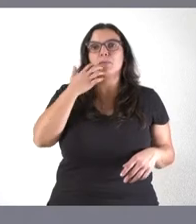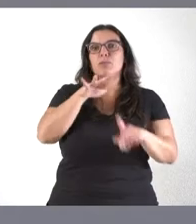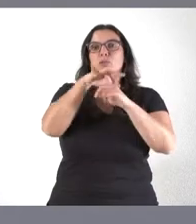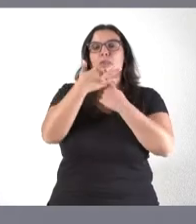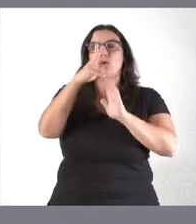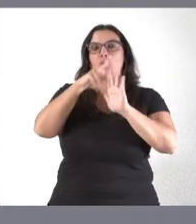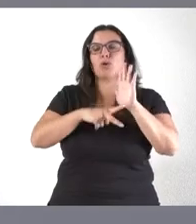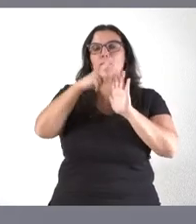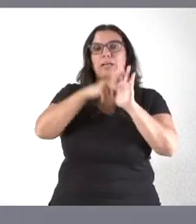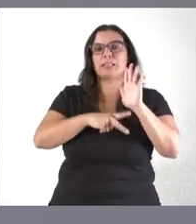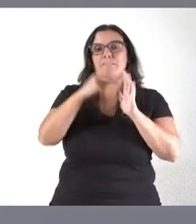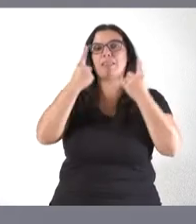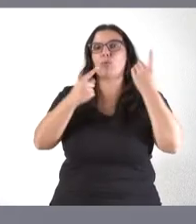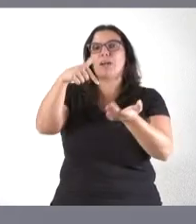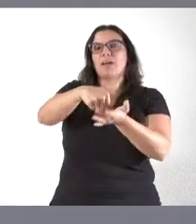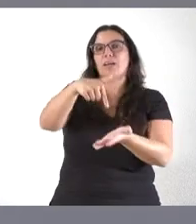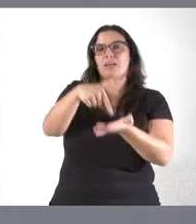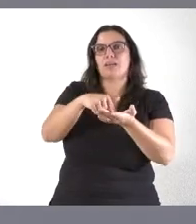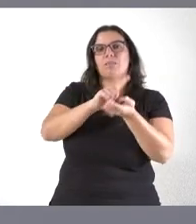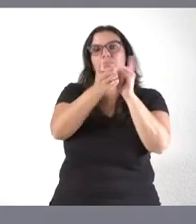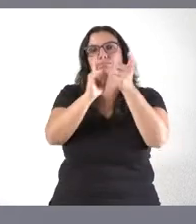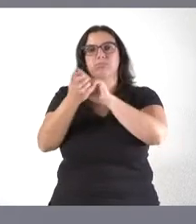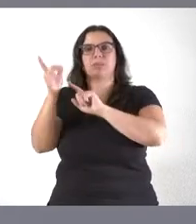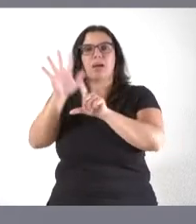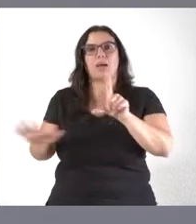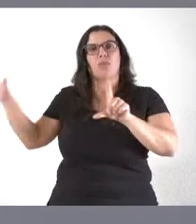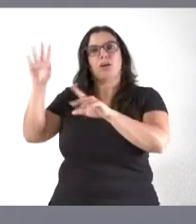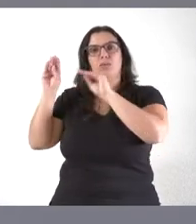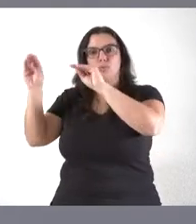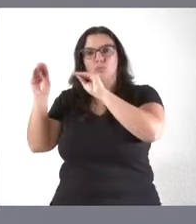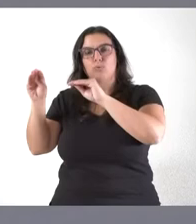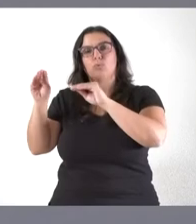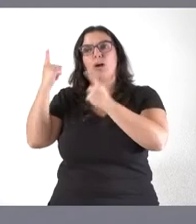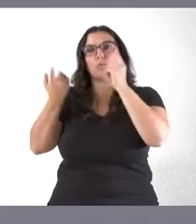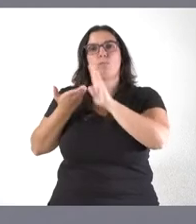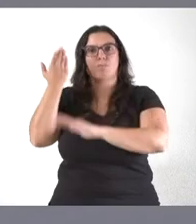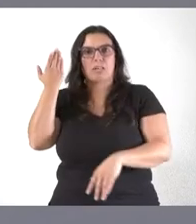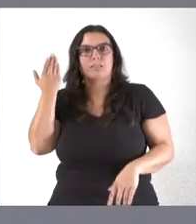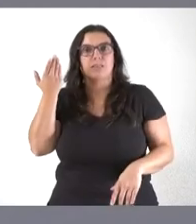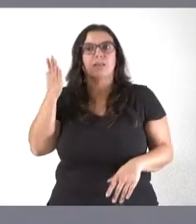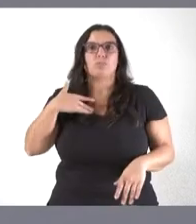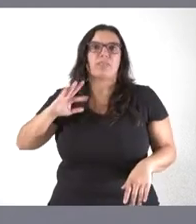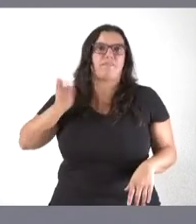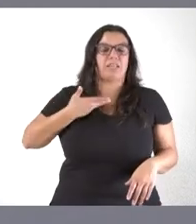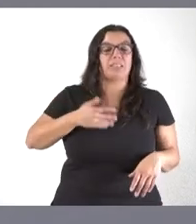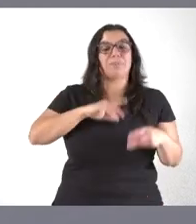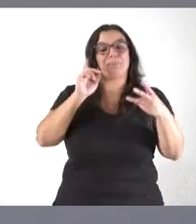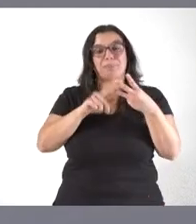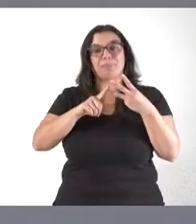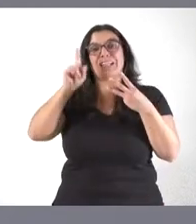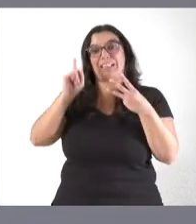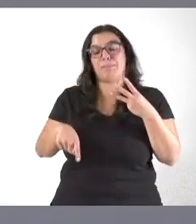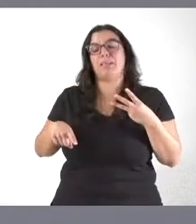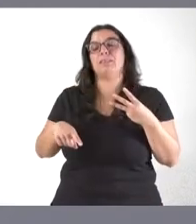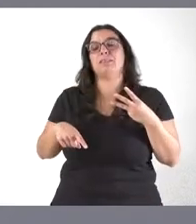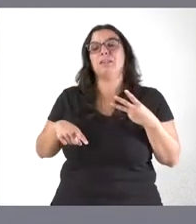normativa respecto de algunos tributos que se modifican en el ámbito nacional algunos incluso al alza y que pueden afectarnos y finalmente Más allá